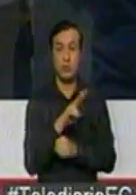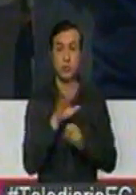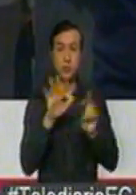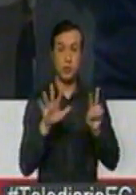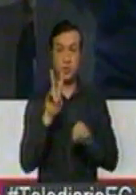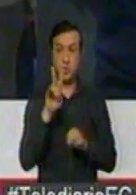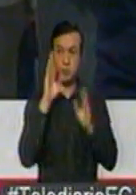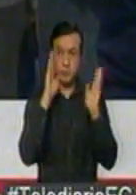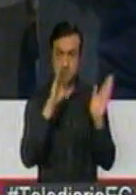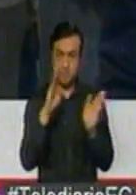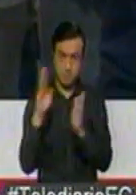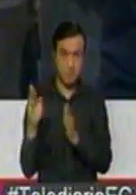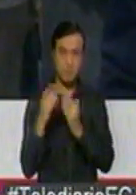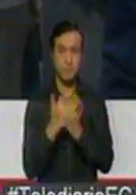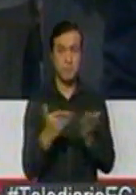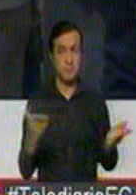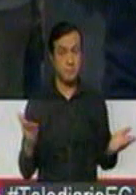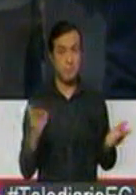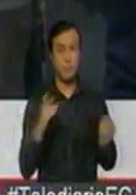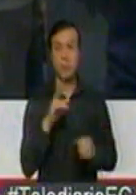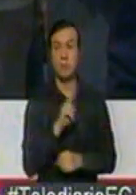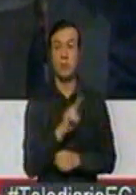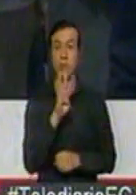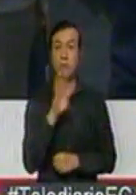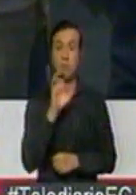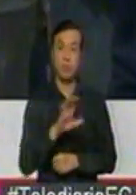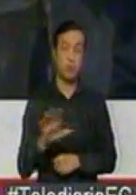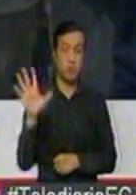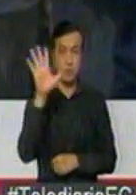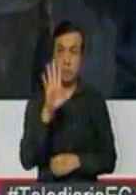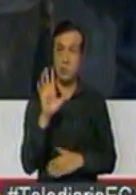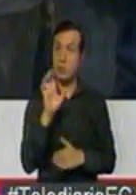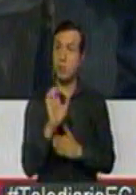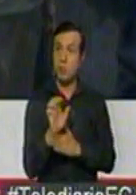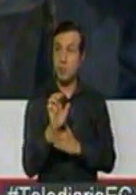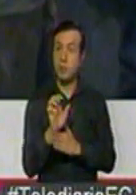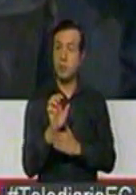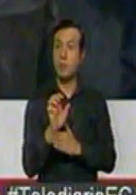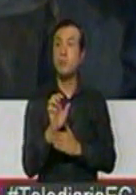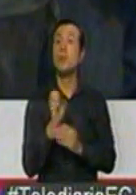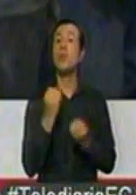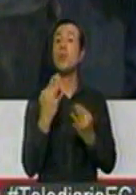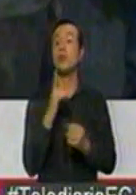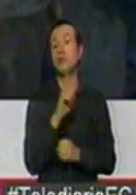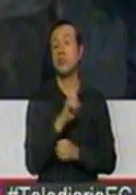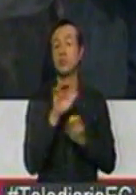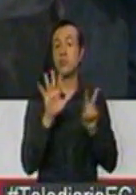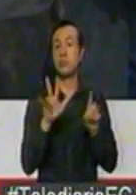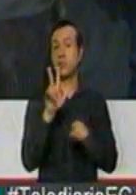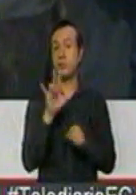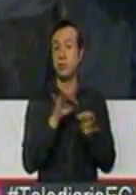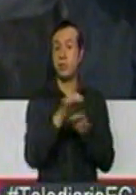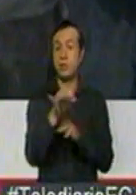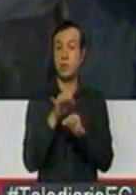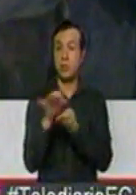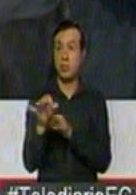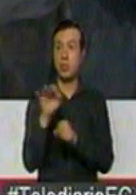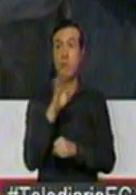507.272 atenciones en las 24 provincias del país, en 173 cantones